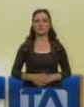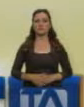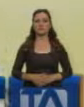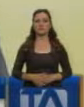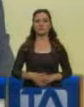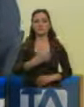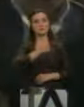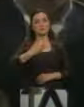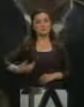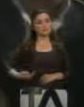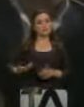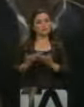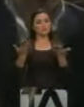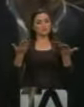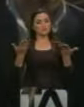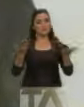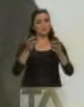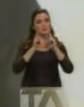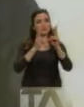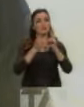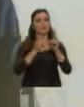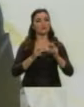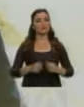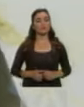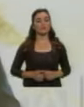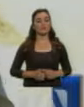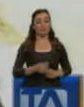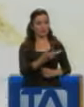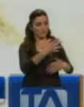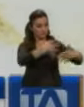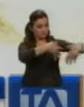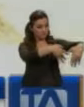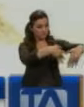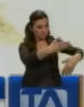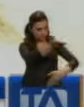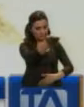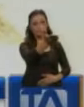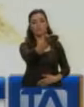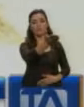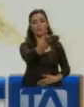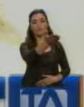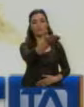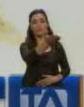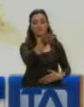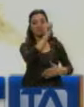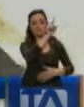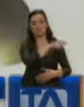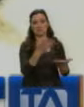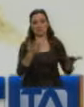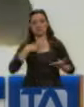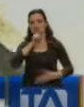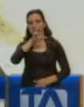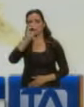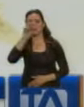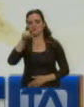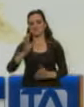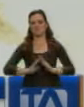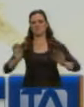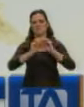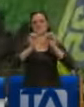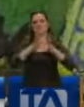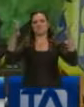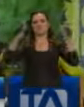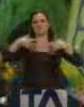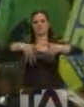Y el presidente con la de responder. Si quieren marchar, que salgan. Si ellos son 1,000, seremos 100,000